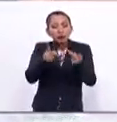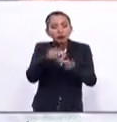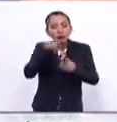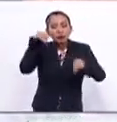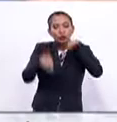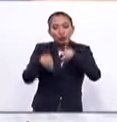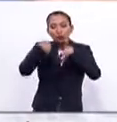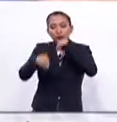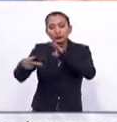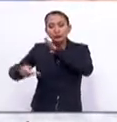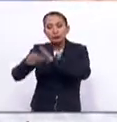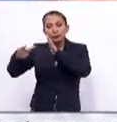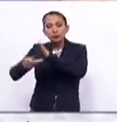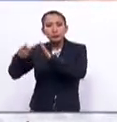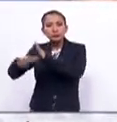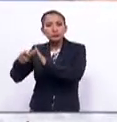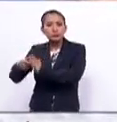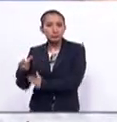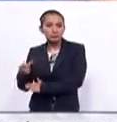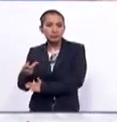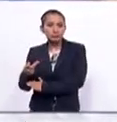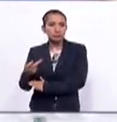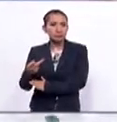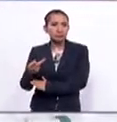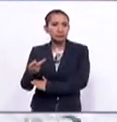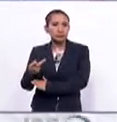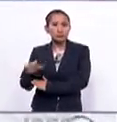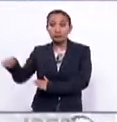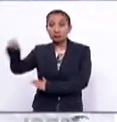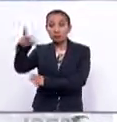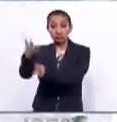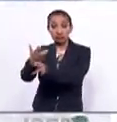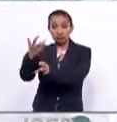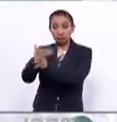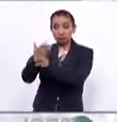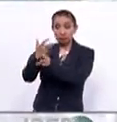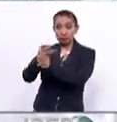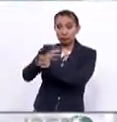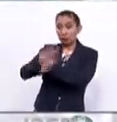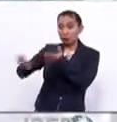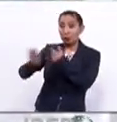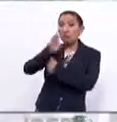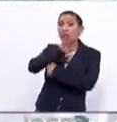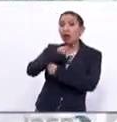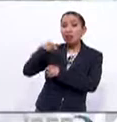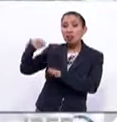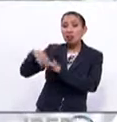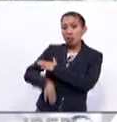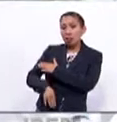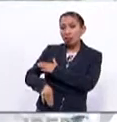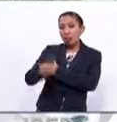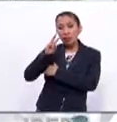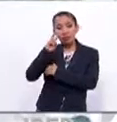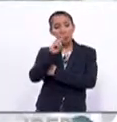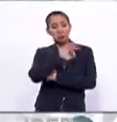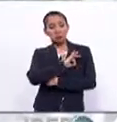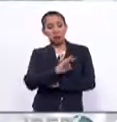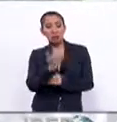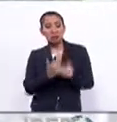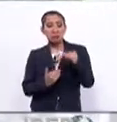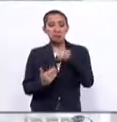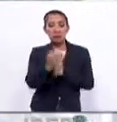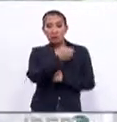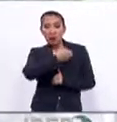producir, producir. Y que el imperialismo quede turuleto frente a la capacidad,